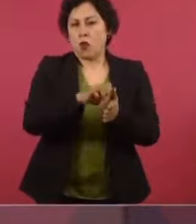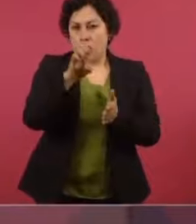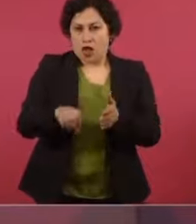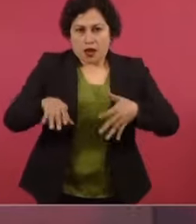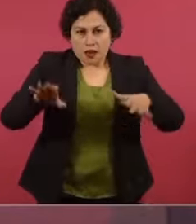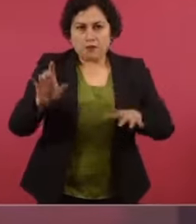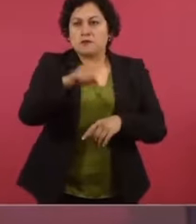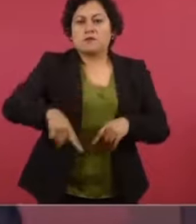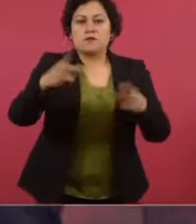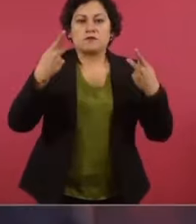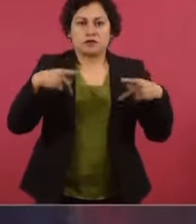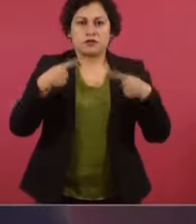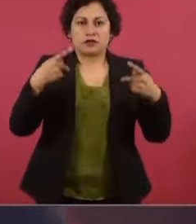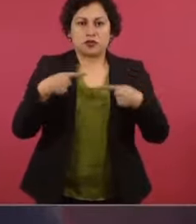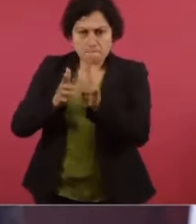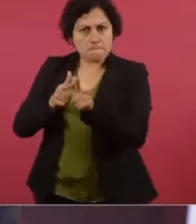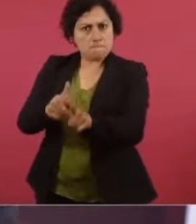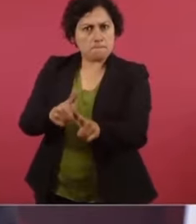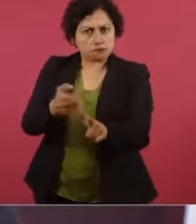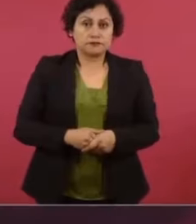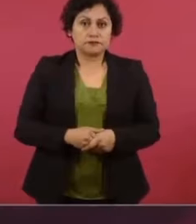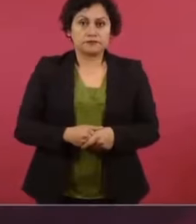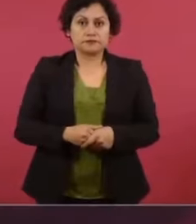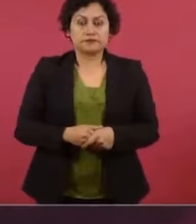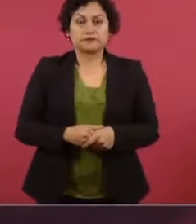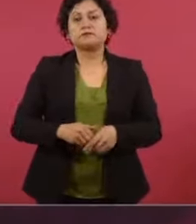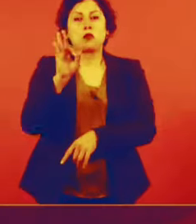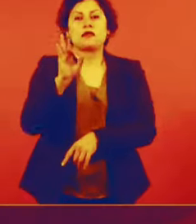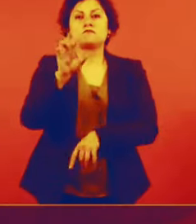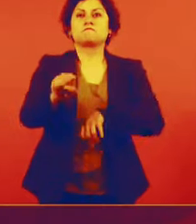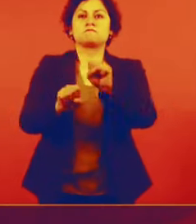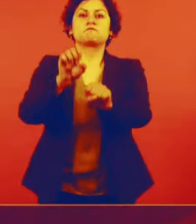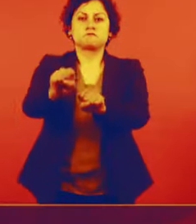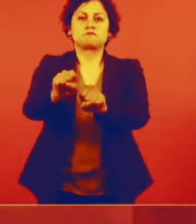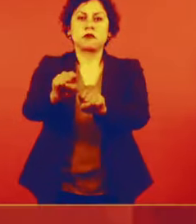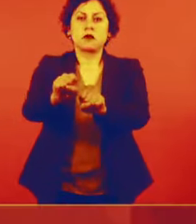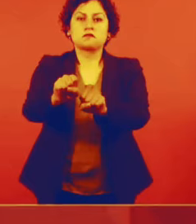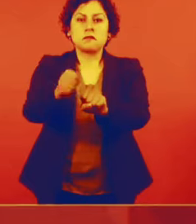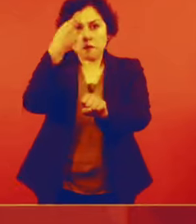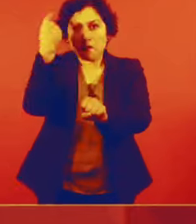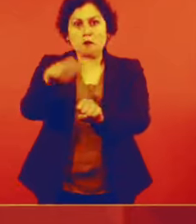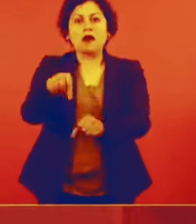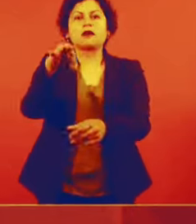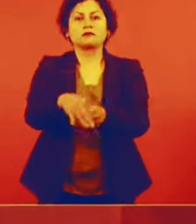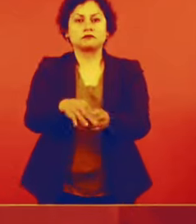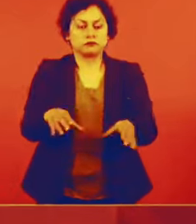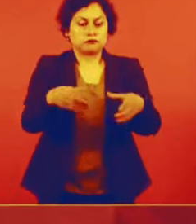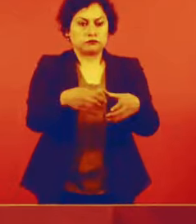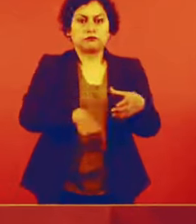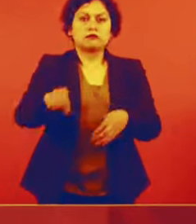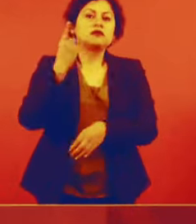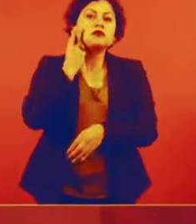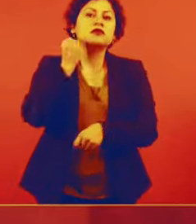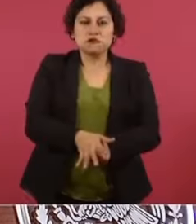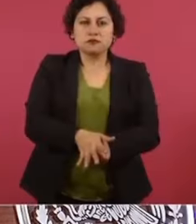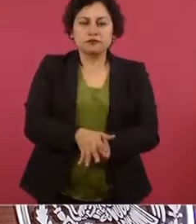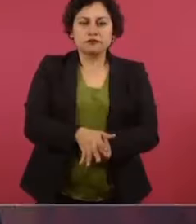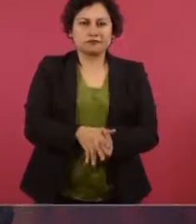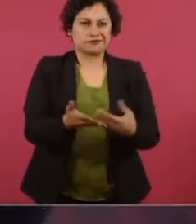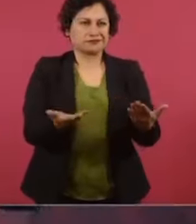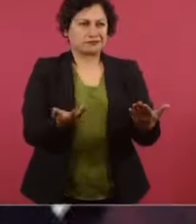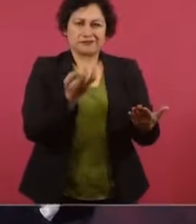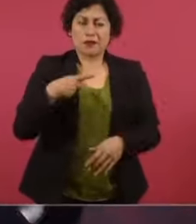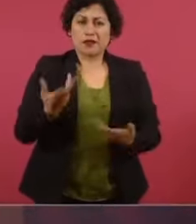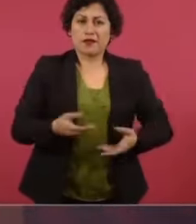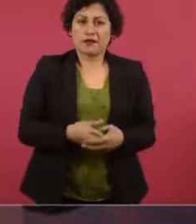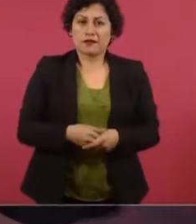dice, vámonos, a que continúe la transformación? Entonces, sí se podrían conseguir las dos terceras partes de los votos, la mayoría calificada, para reformar la Constitución. Entonces,